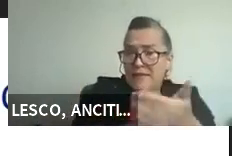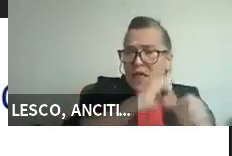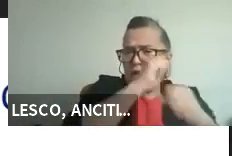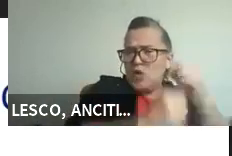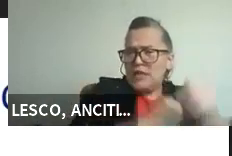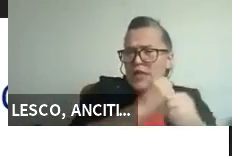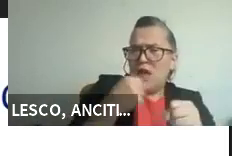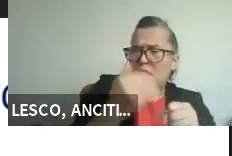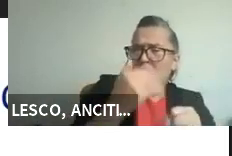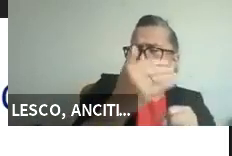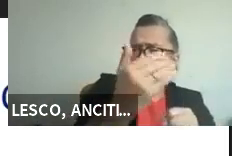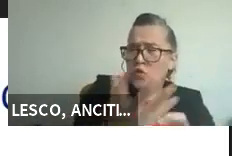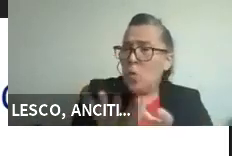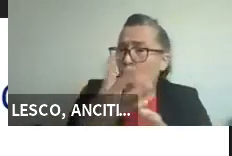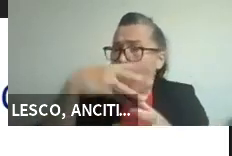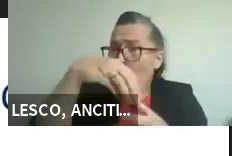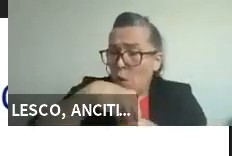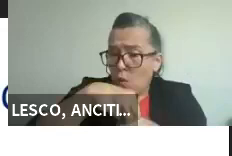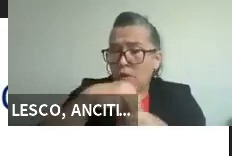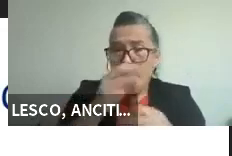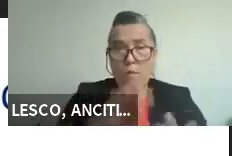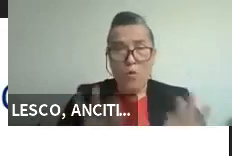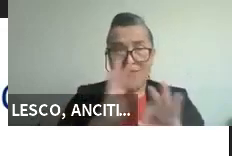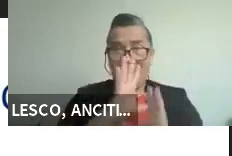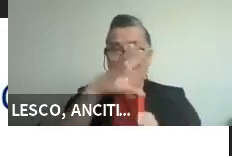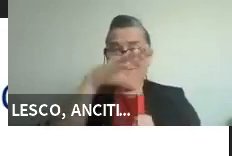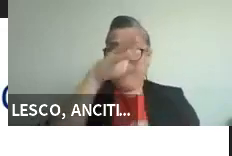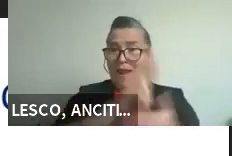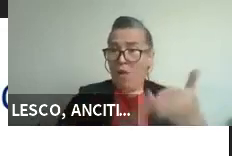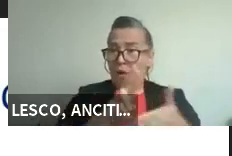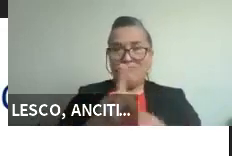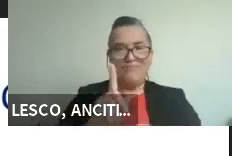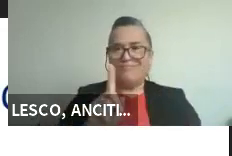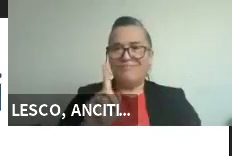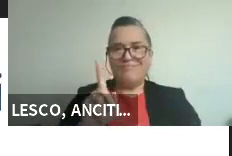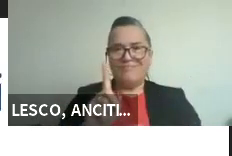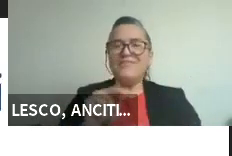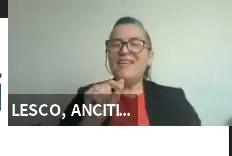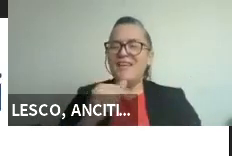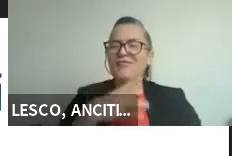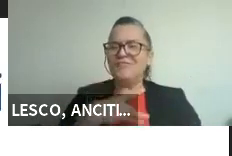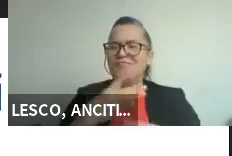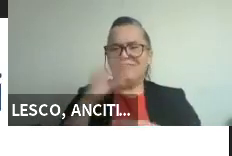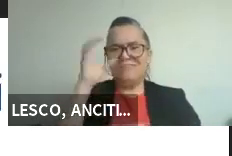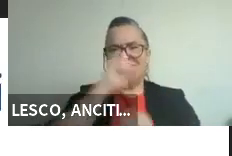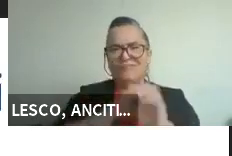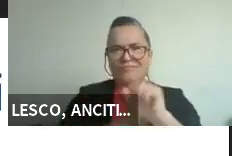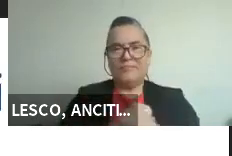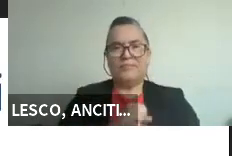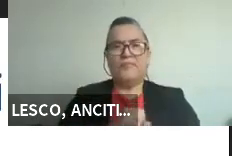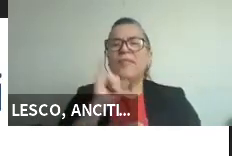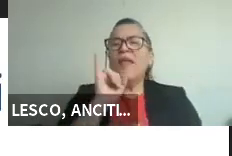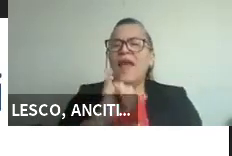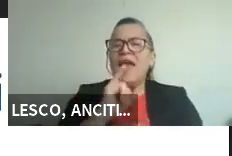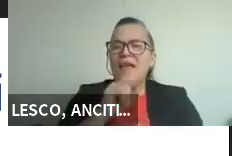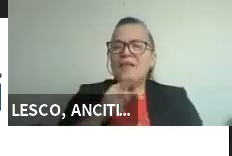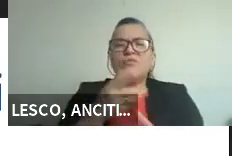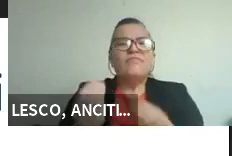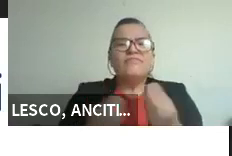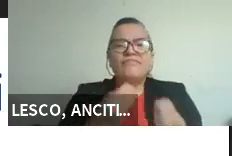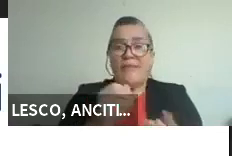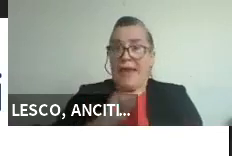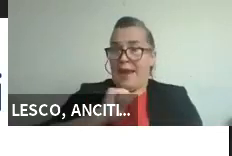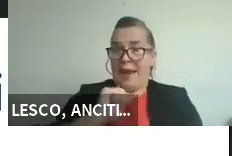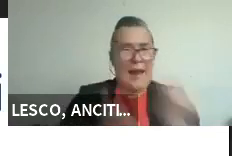importante en las universidades y esto es interesante tenerlo esto cambia radicalmente a